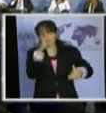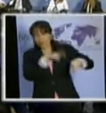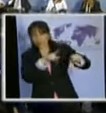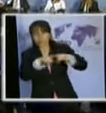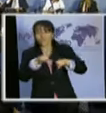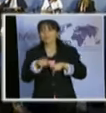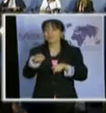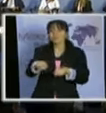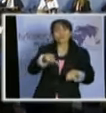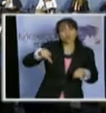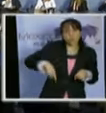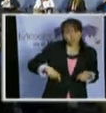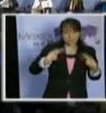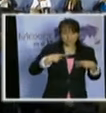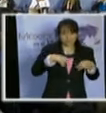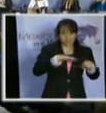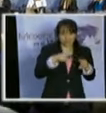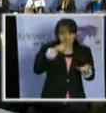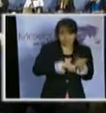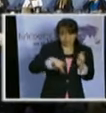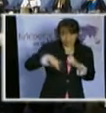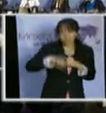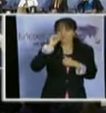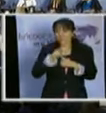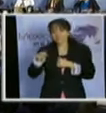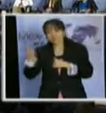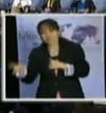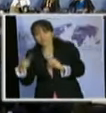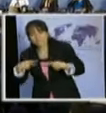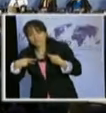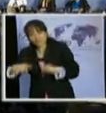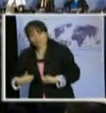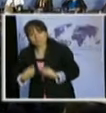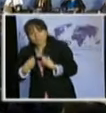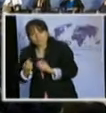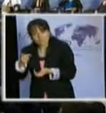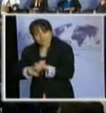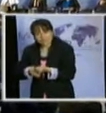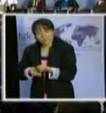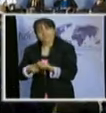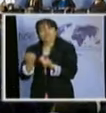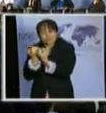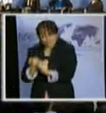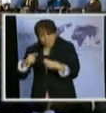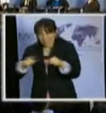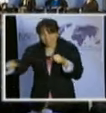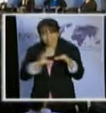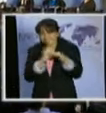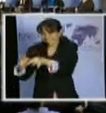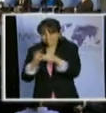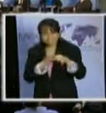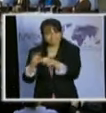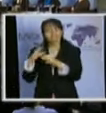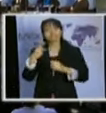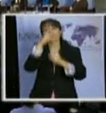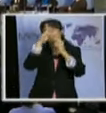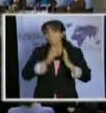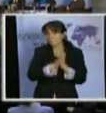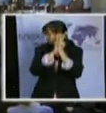espacios globales como en el ámbito nacional. Sin duda, nuestra participación activa en la